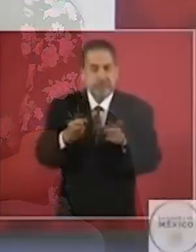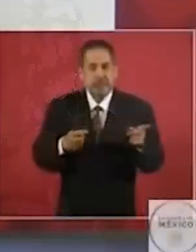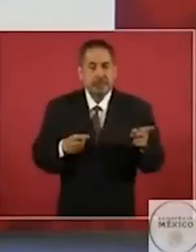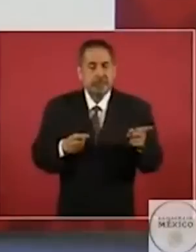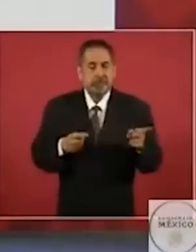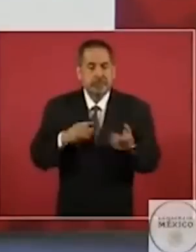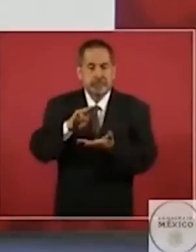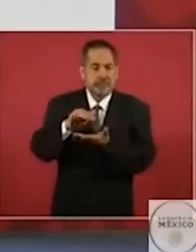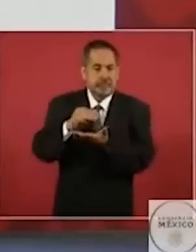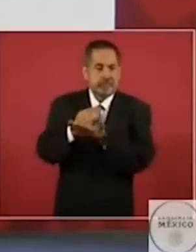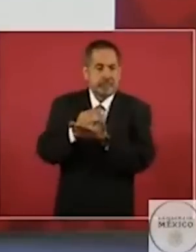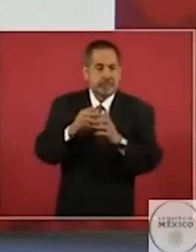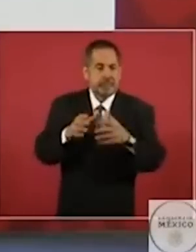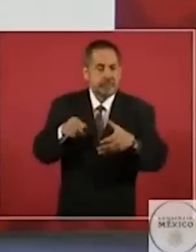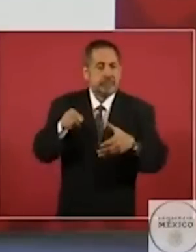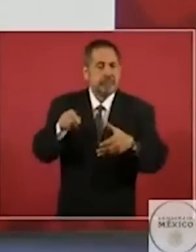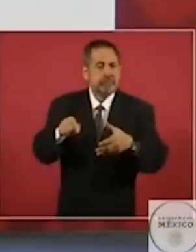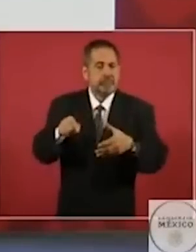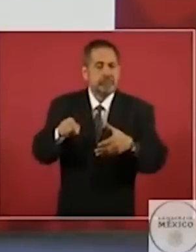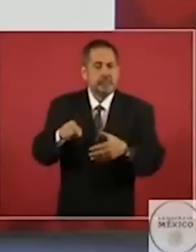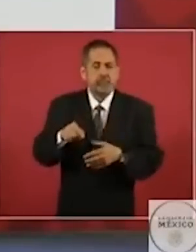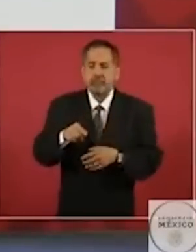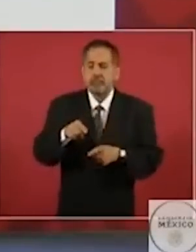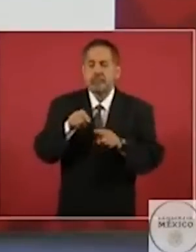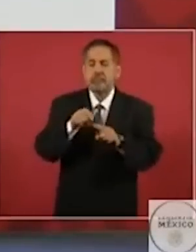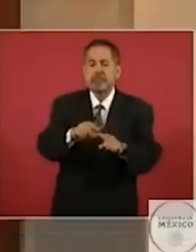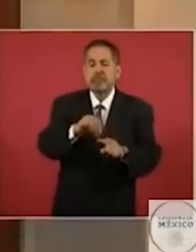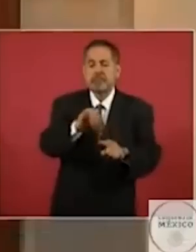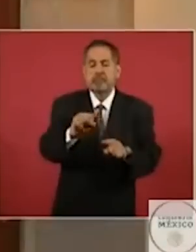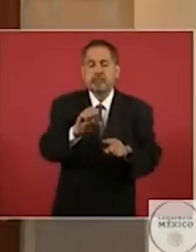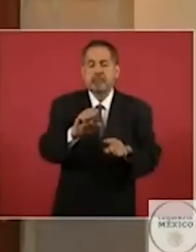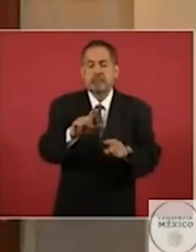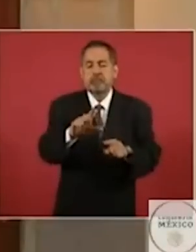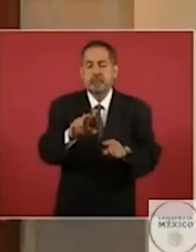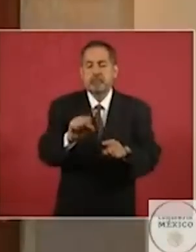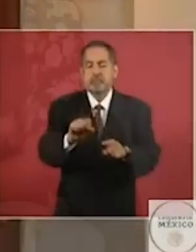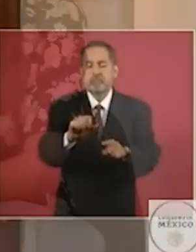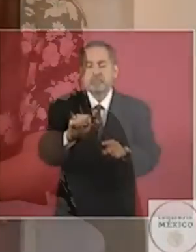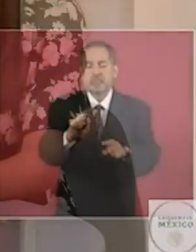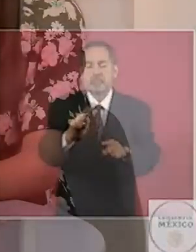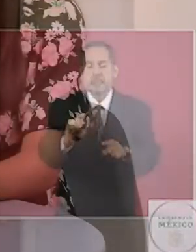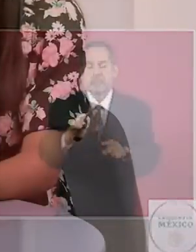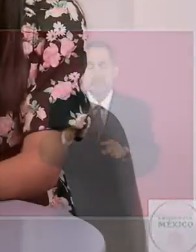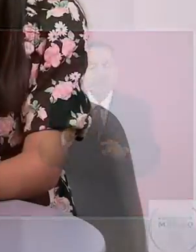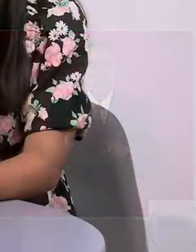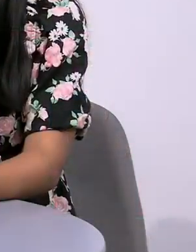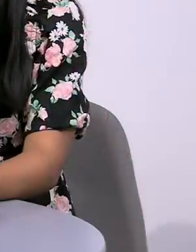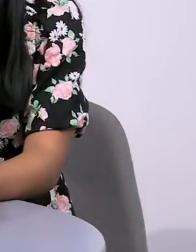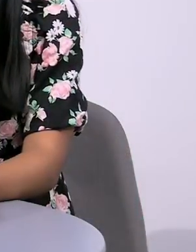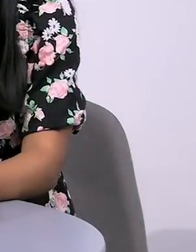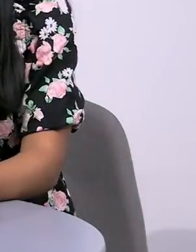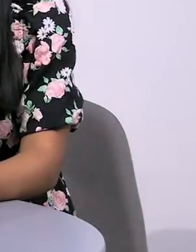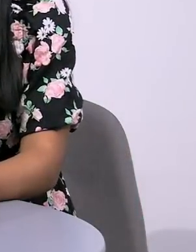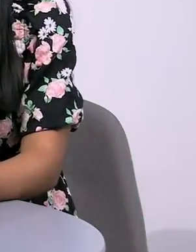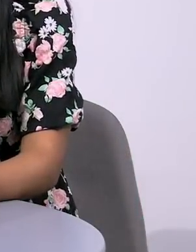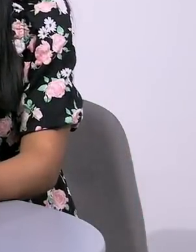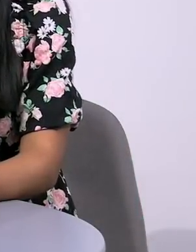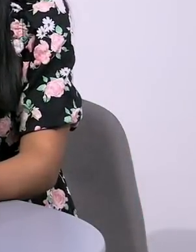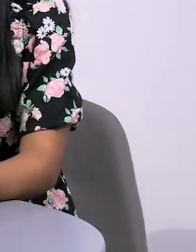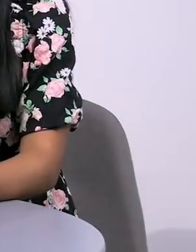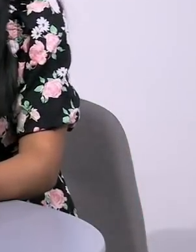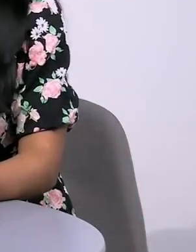en contra de dicho juez de procesos penales, quien, de acuerdo con la información presentada por el propio subsecretario, acumula en